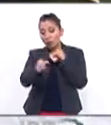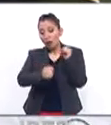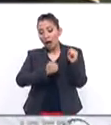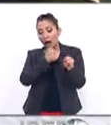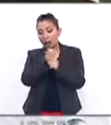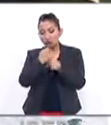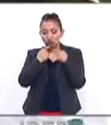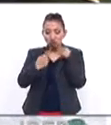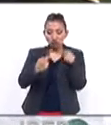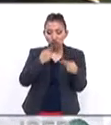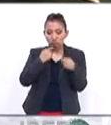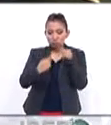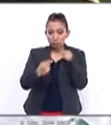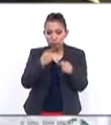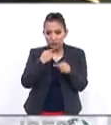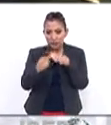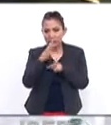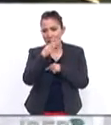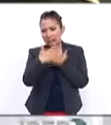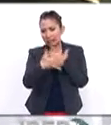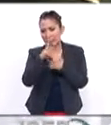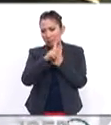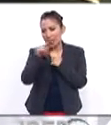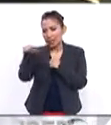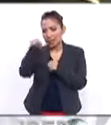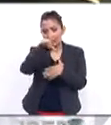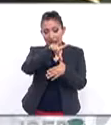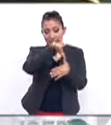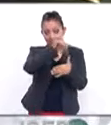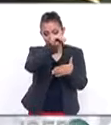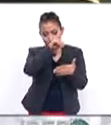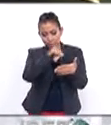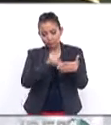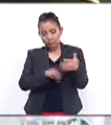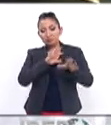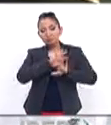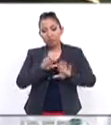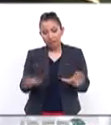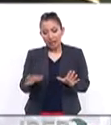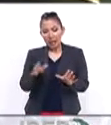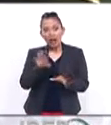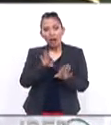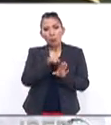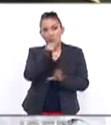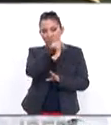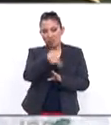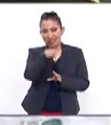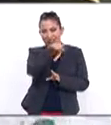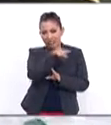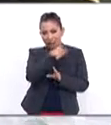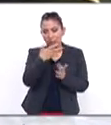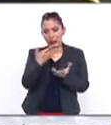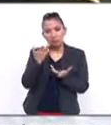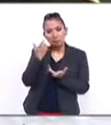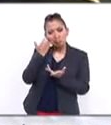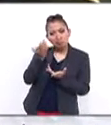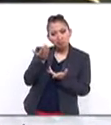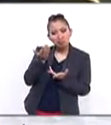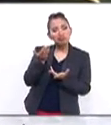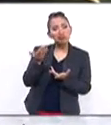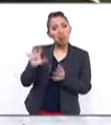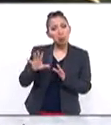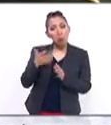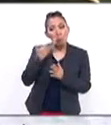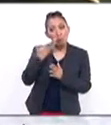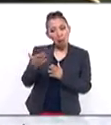se llegó a más de 15 países de América Latina que ya están de alguna manera expresando